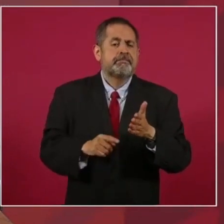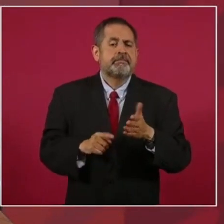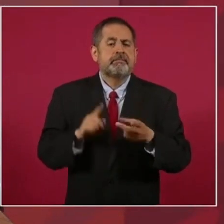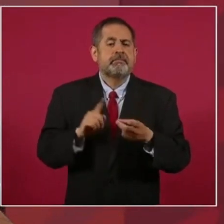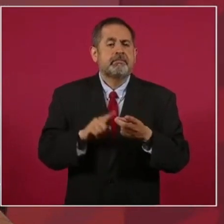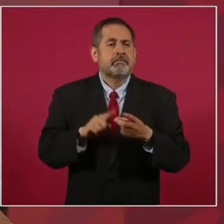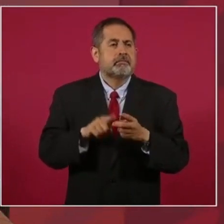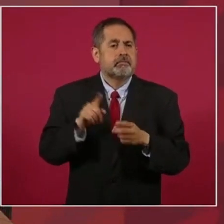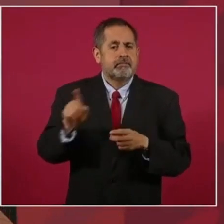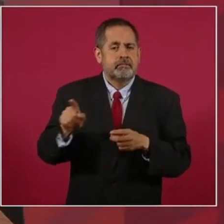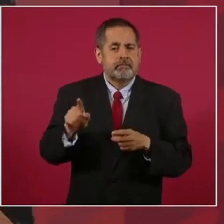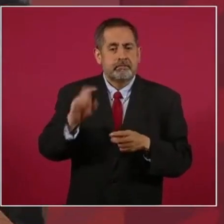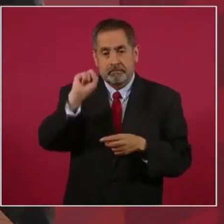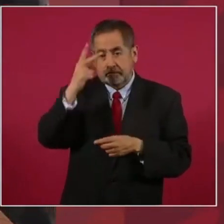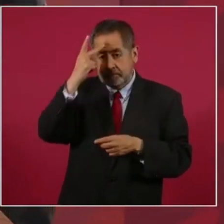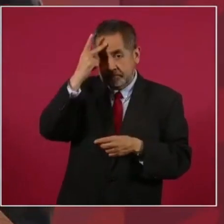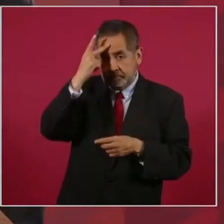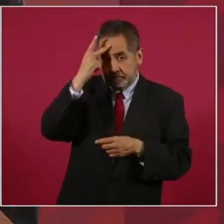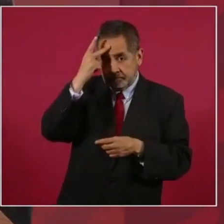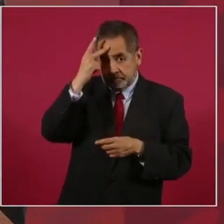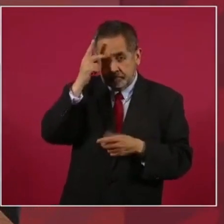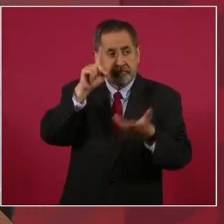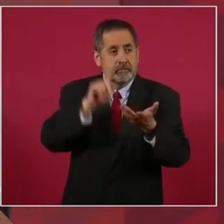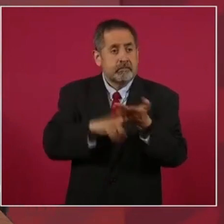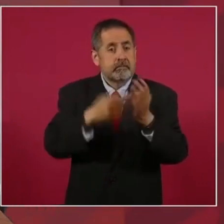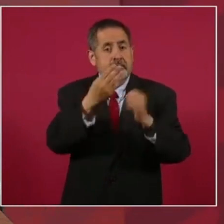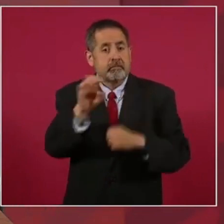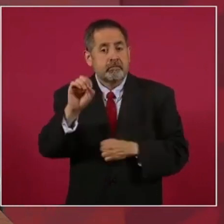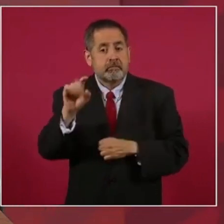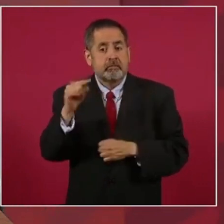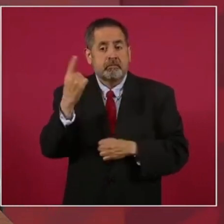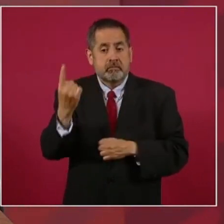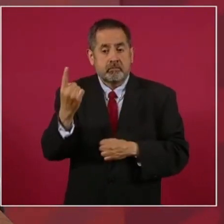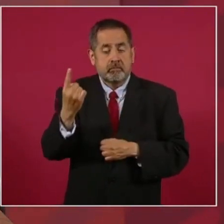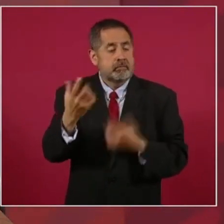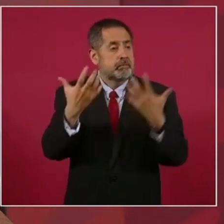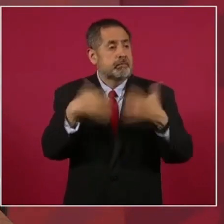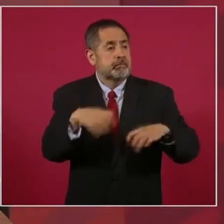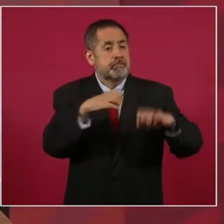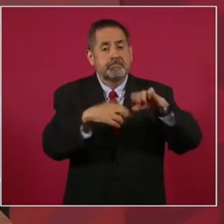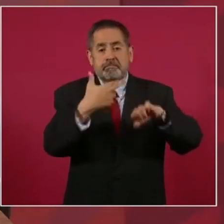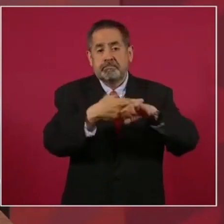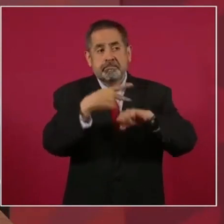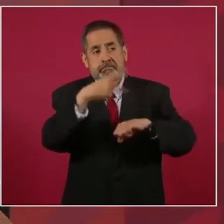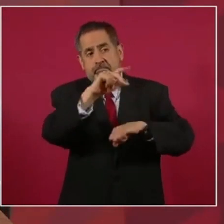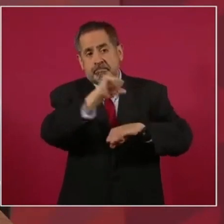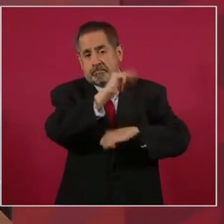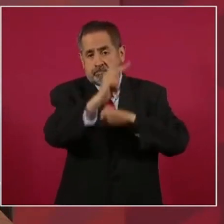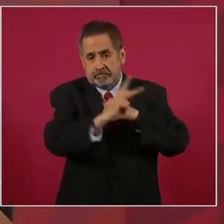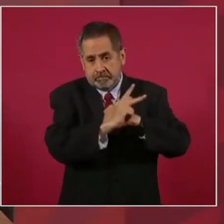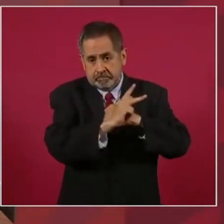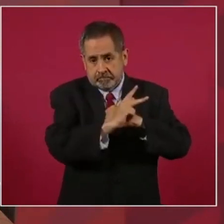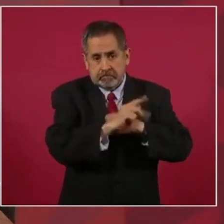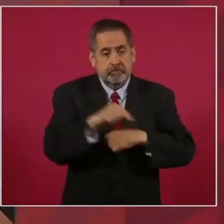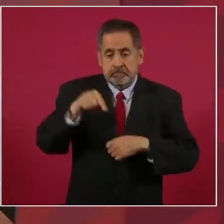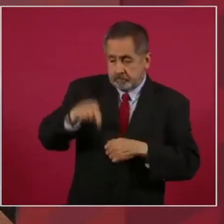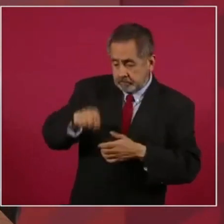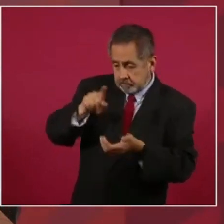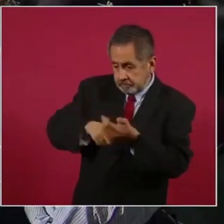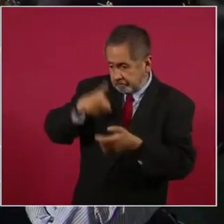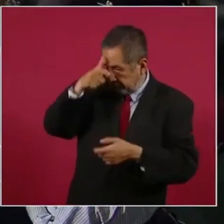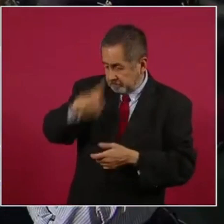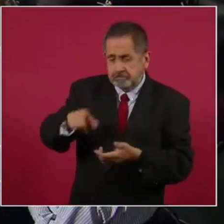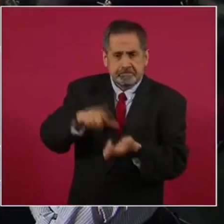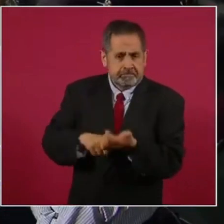fue en Ébano, San Luis Potosí, 1901, por una empresa extranjera, aunque ya se había descubierto el